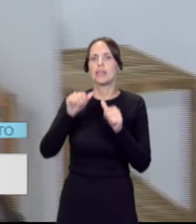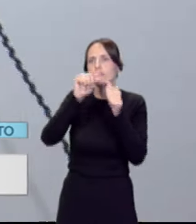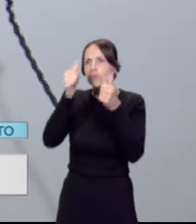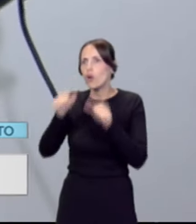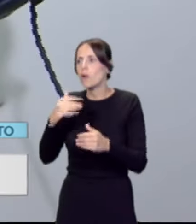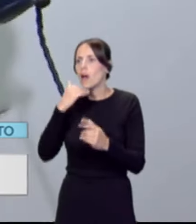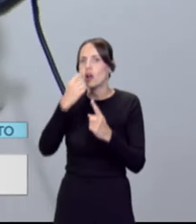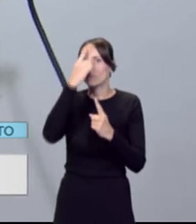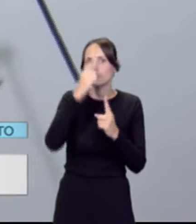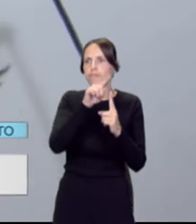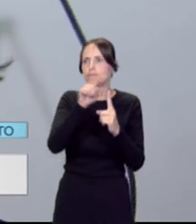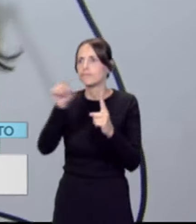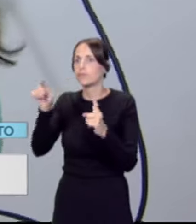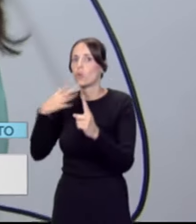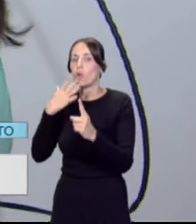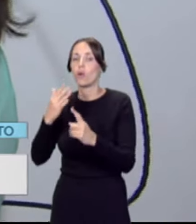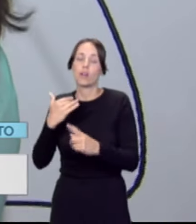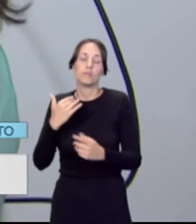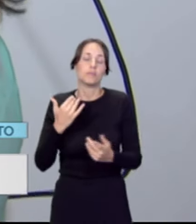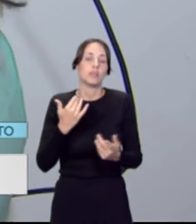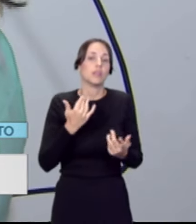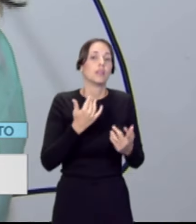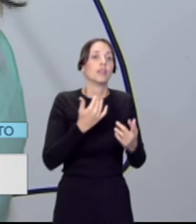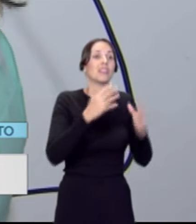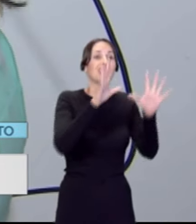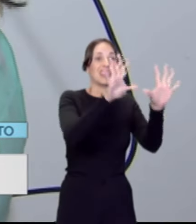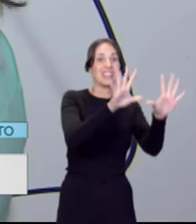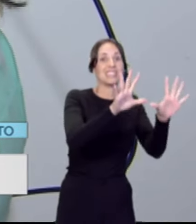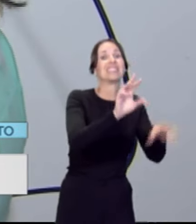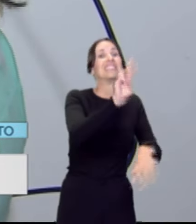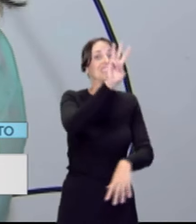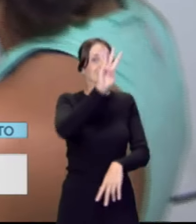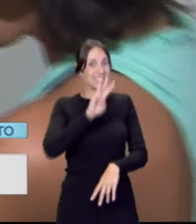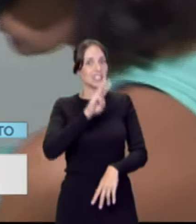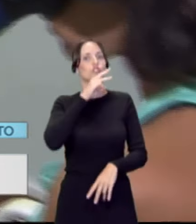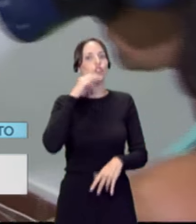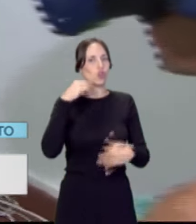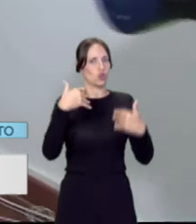que 3 personas sobre 10 en España sufren de dolor y que